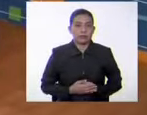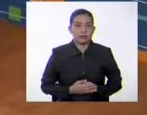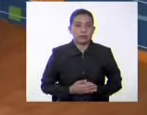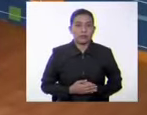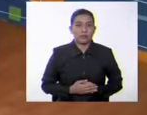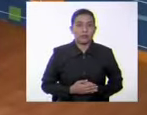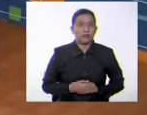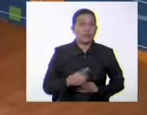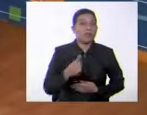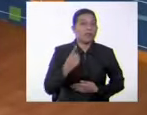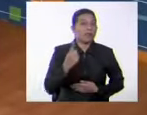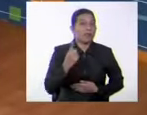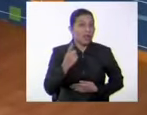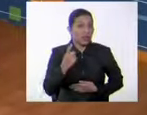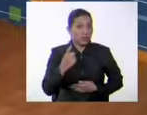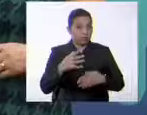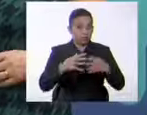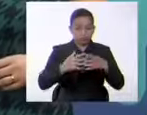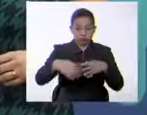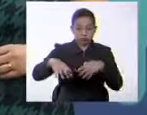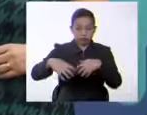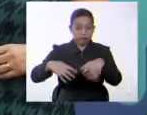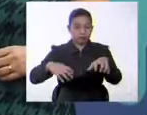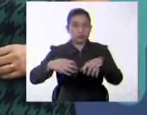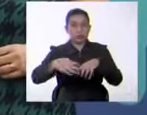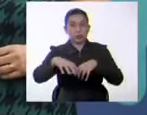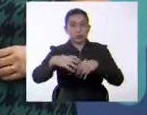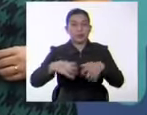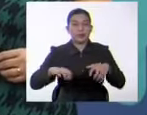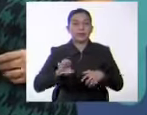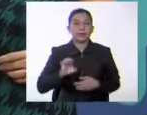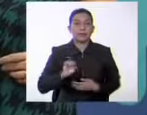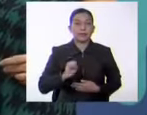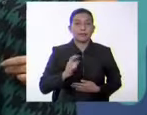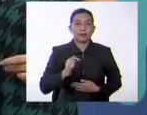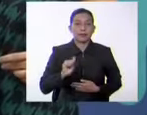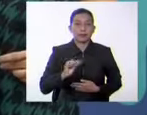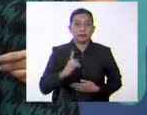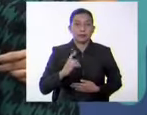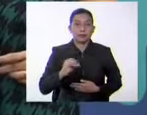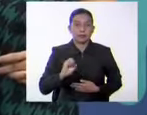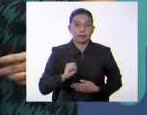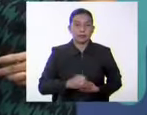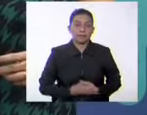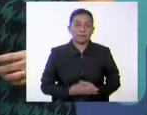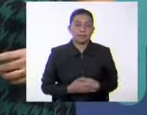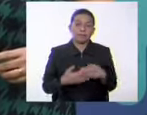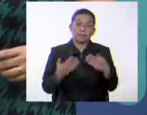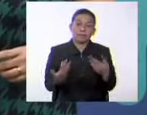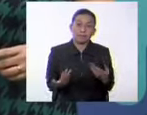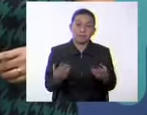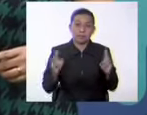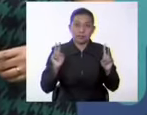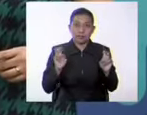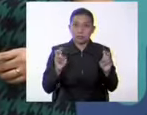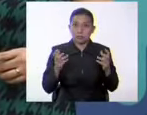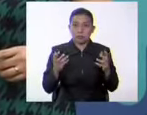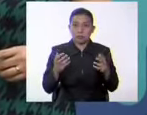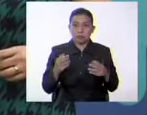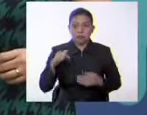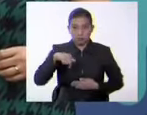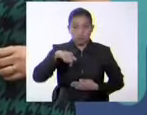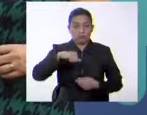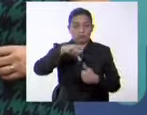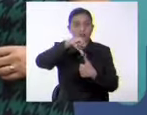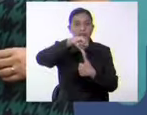constituidos en Estado. Eso sucede después, que más adelante explicarás. Entonces, en el caso de Centroamérica,